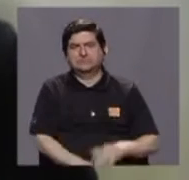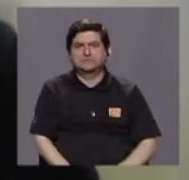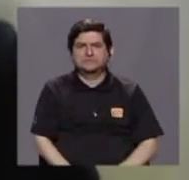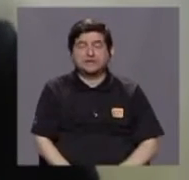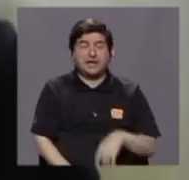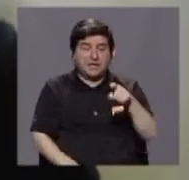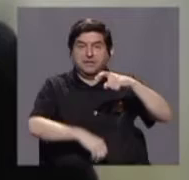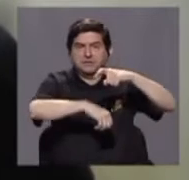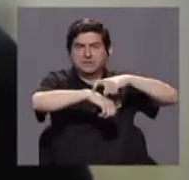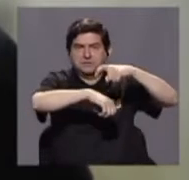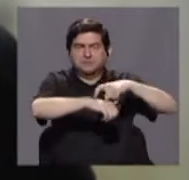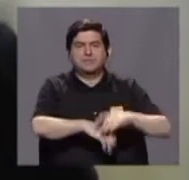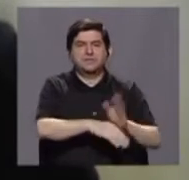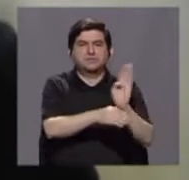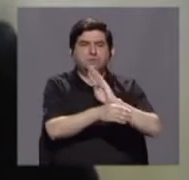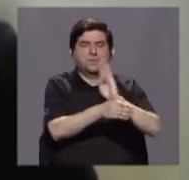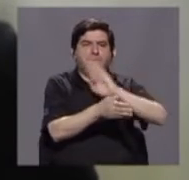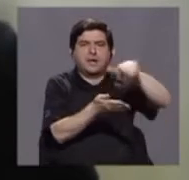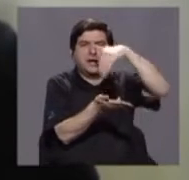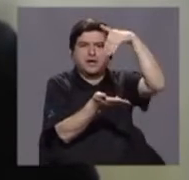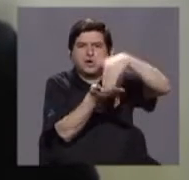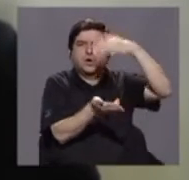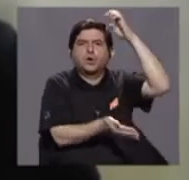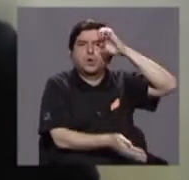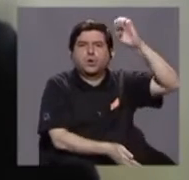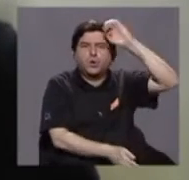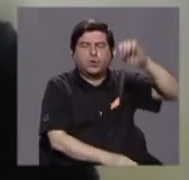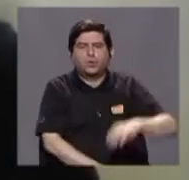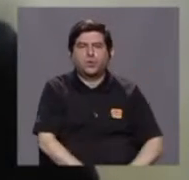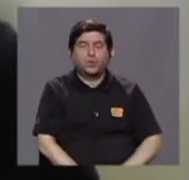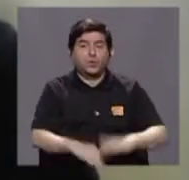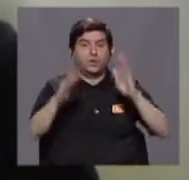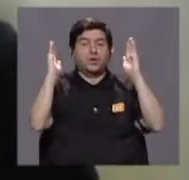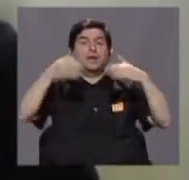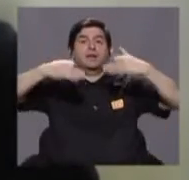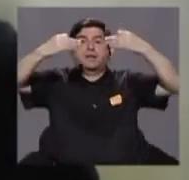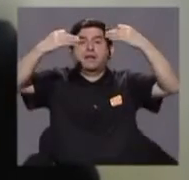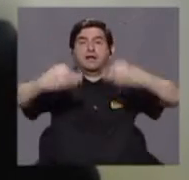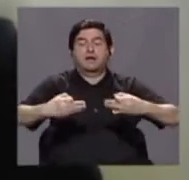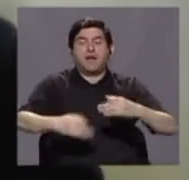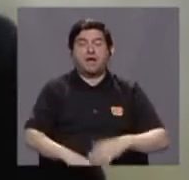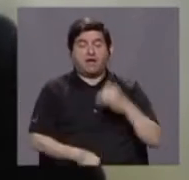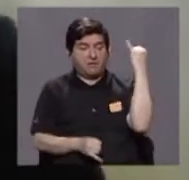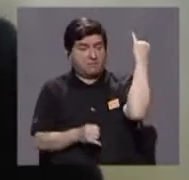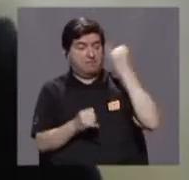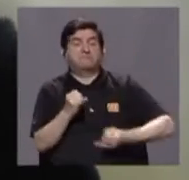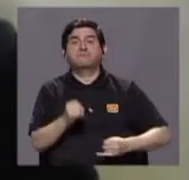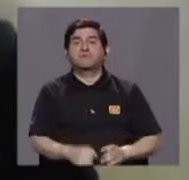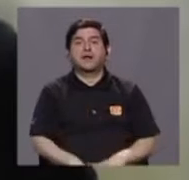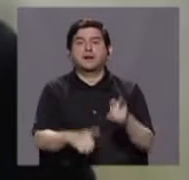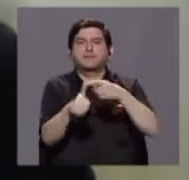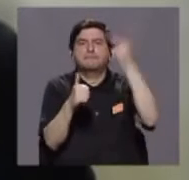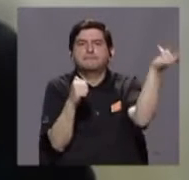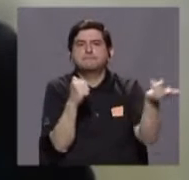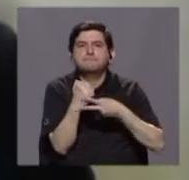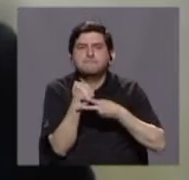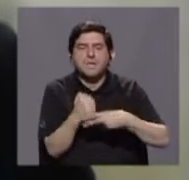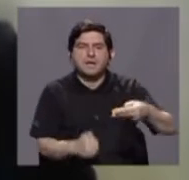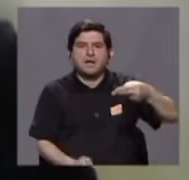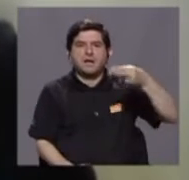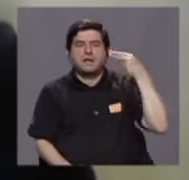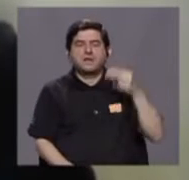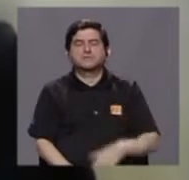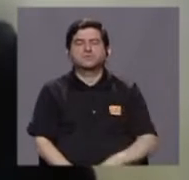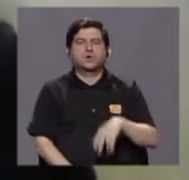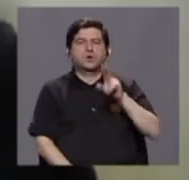por el momento por el Banco Central Europeo. Y la gran medida ha sido finalmente que por primera vez en la historia de la